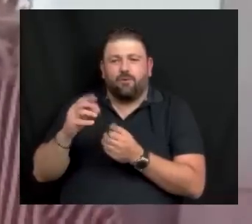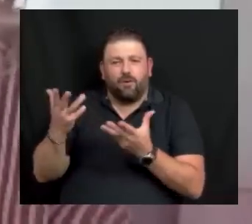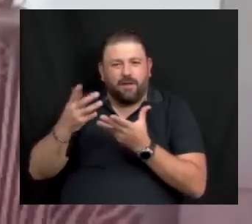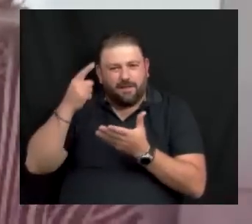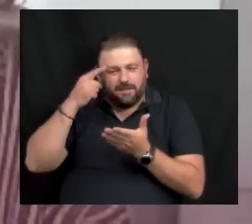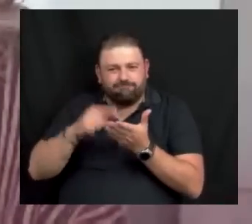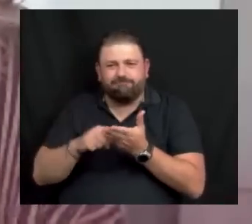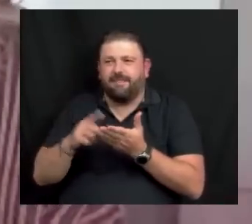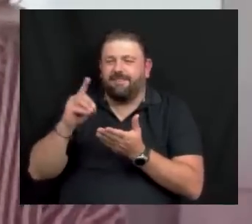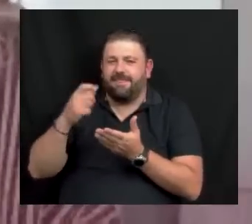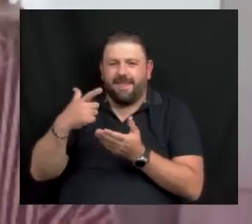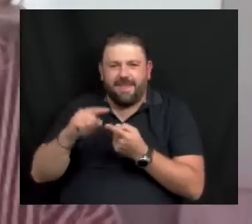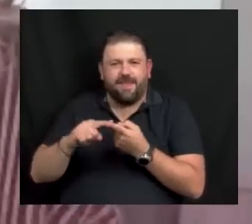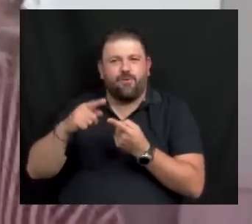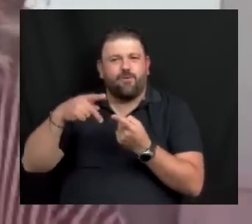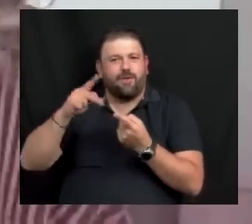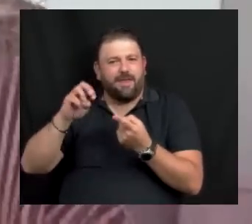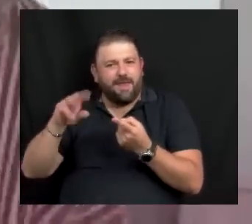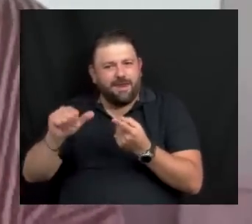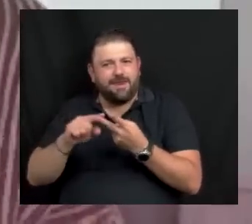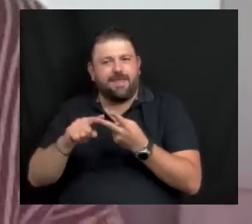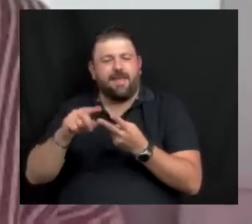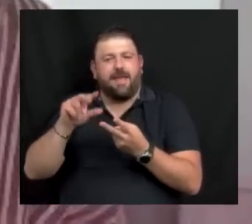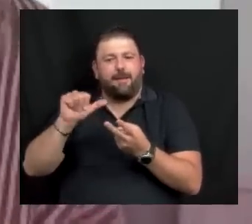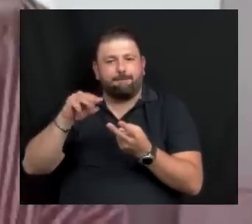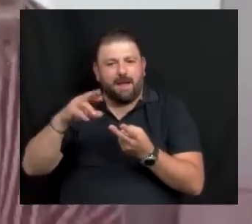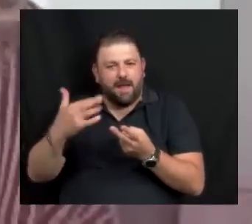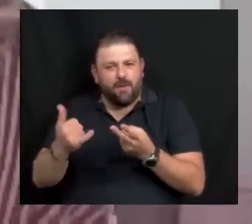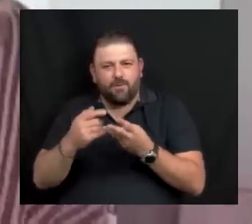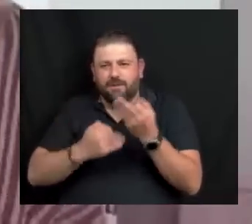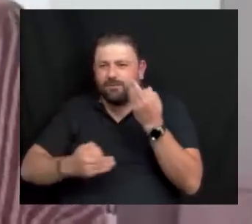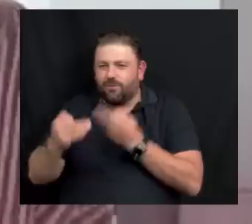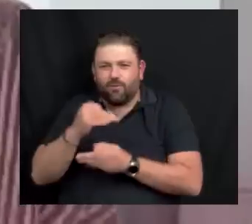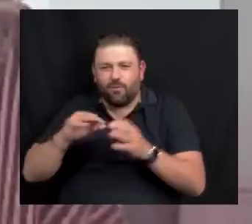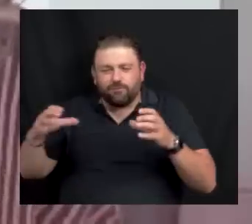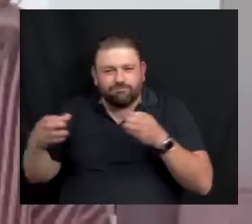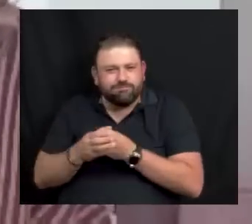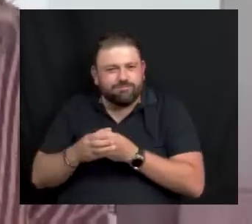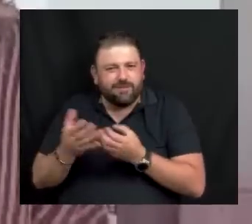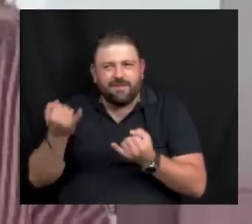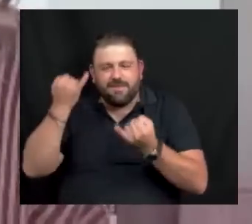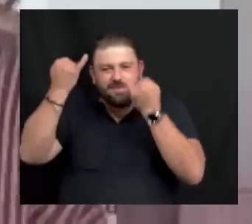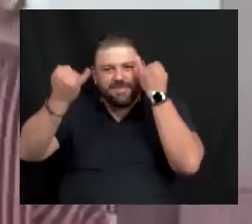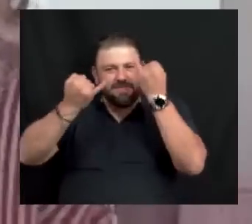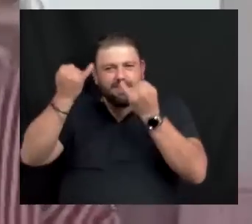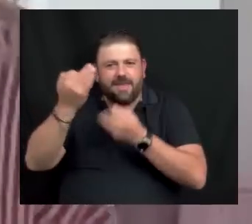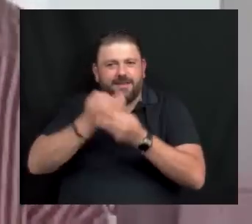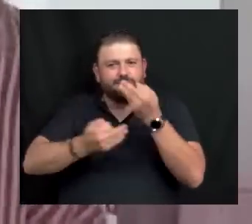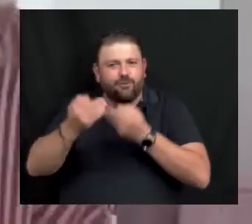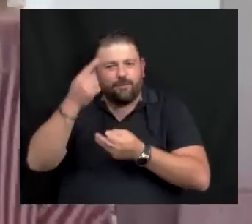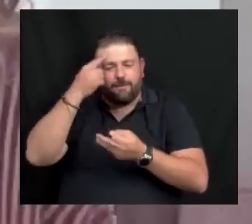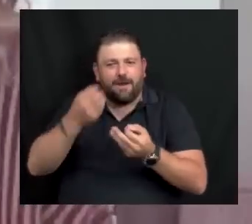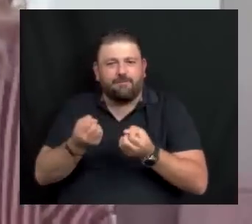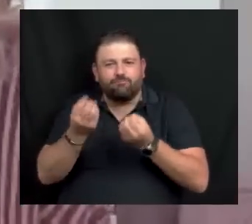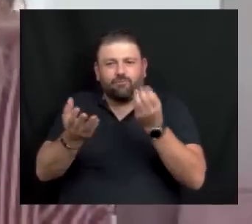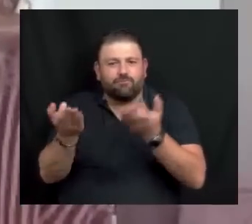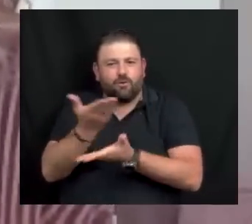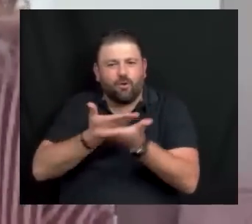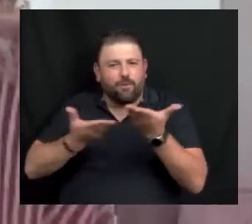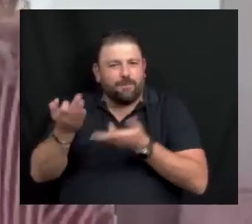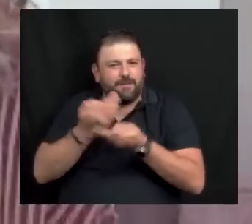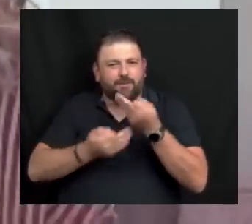junto con Kenia, Jesús Atraín, que mi respeto por ese señor Marta, y bueno, pues todo el staff que